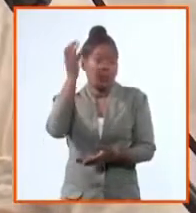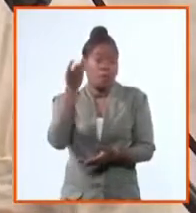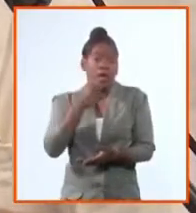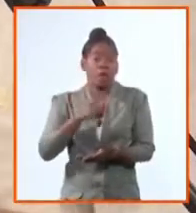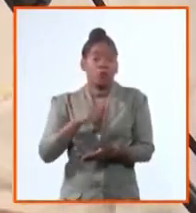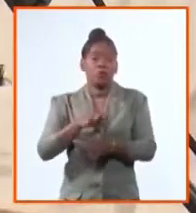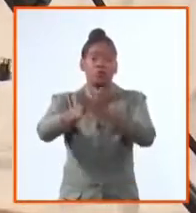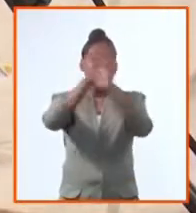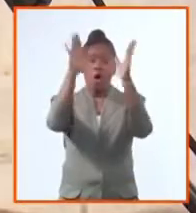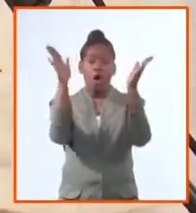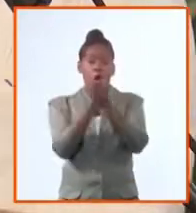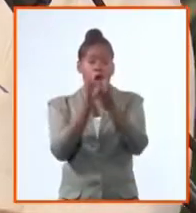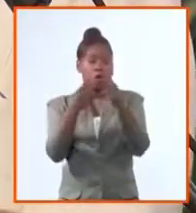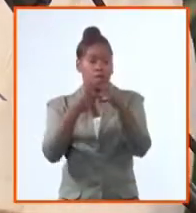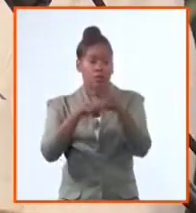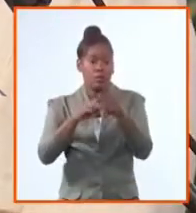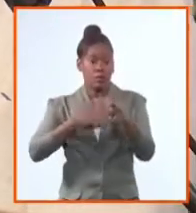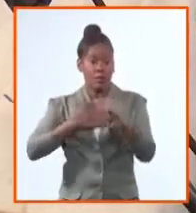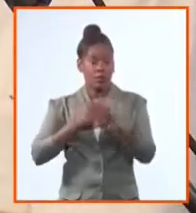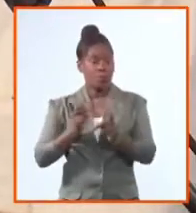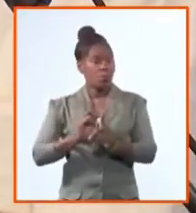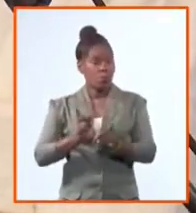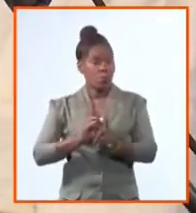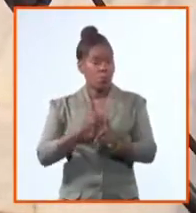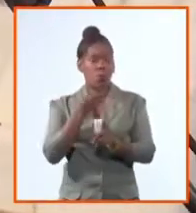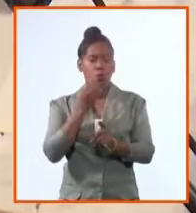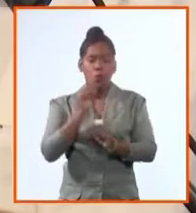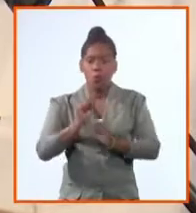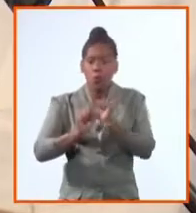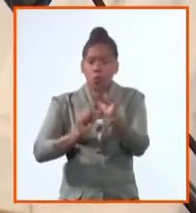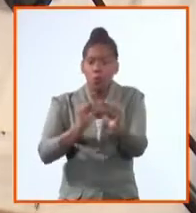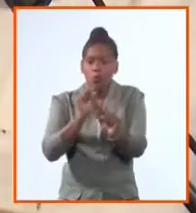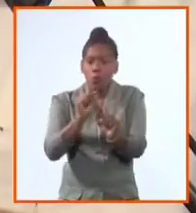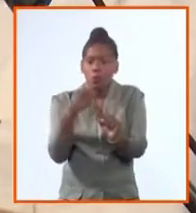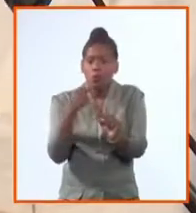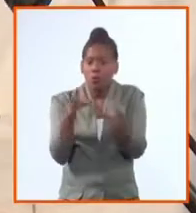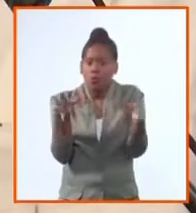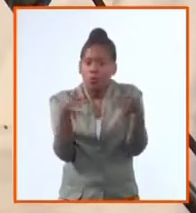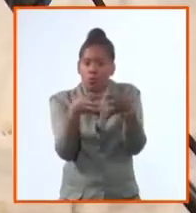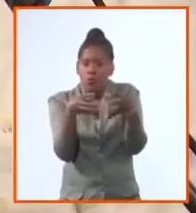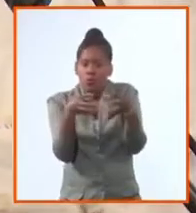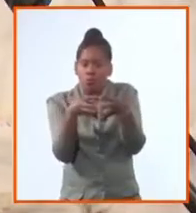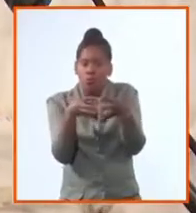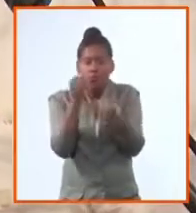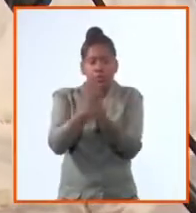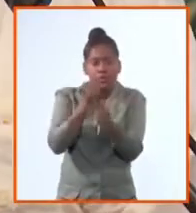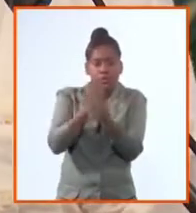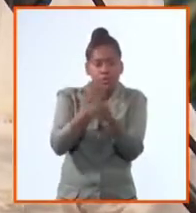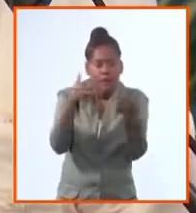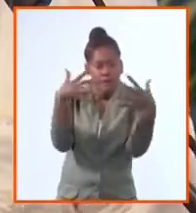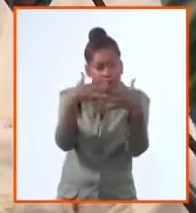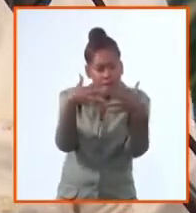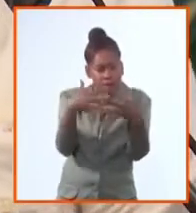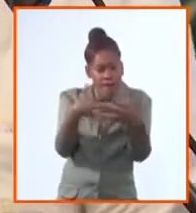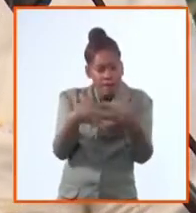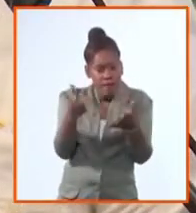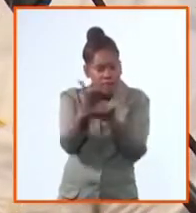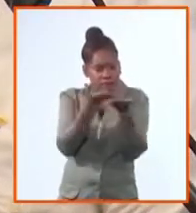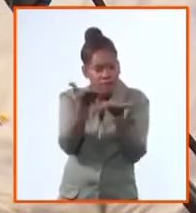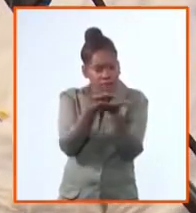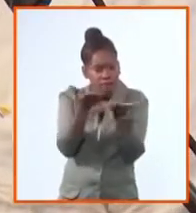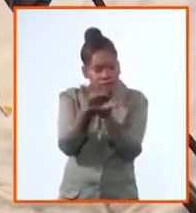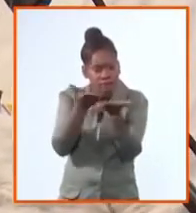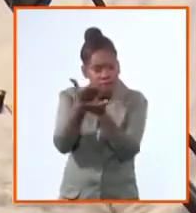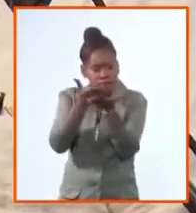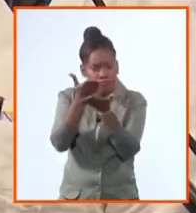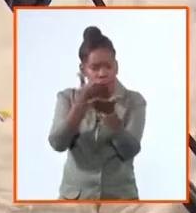que yo tenga soluciones para este problema, ¿no? Lo que estoy diciendo es que el problema necesita un grupo específico ad hoc para estudiarlo. Y uno de los componentes